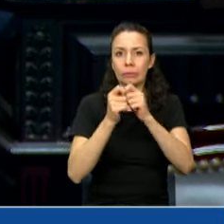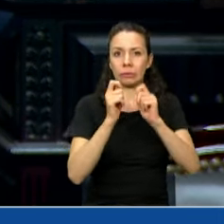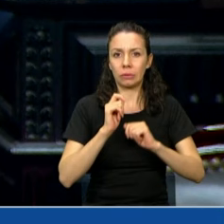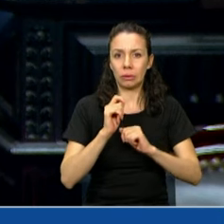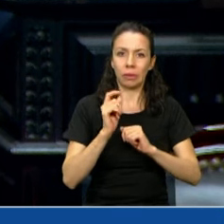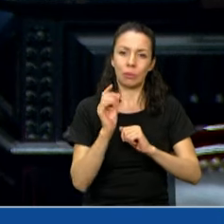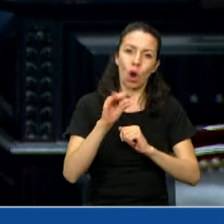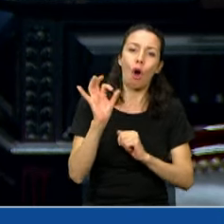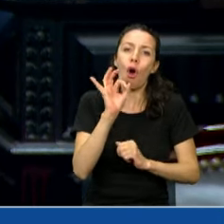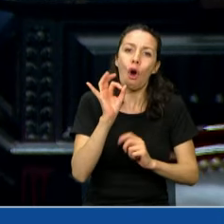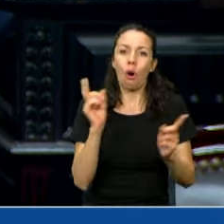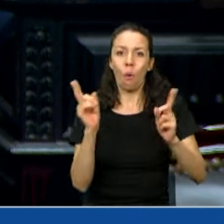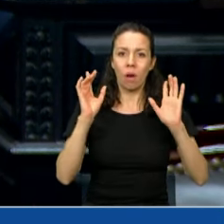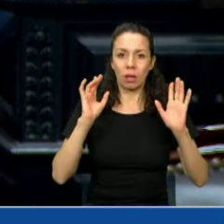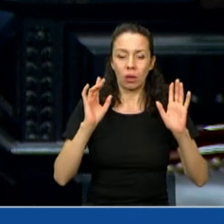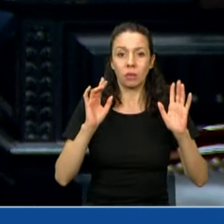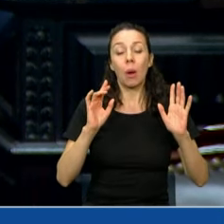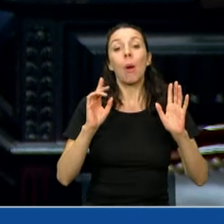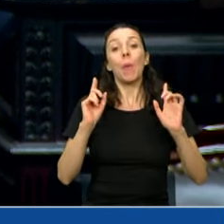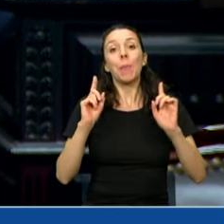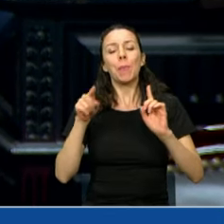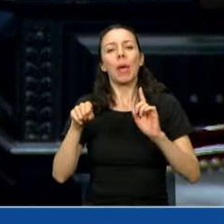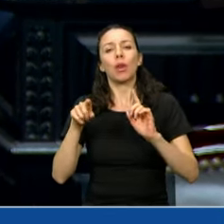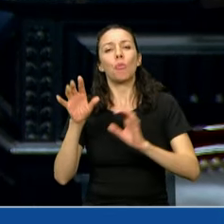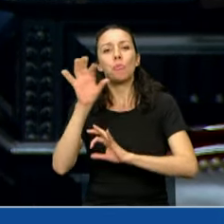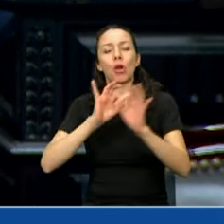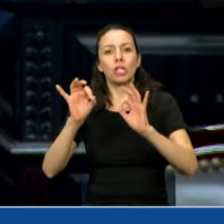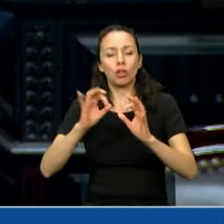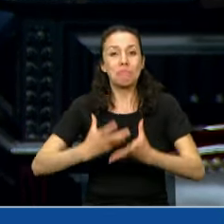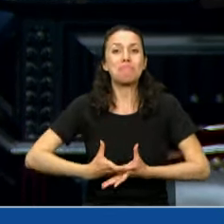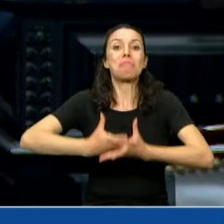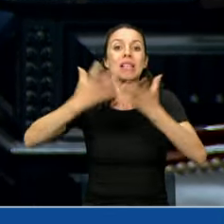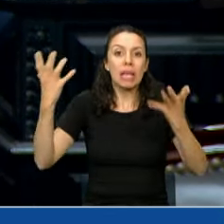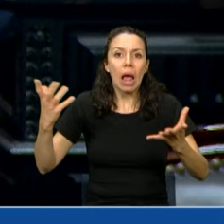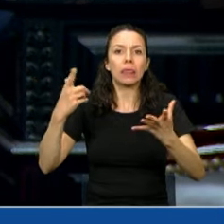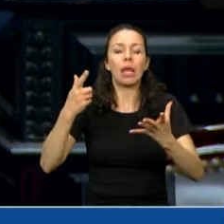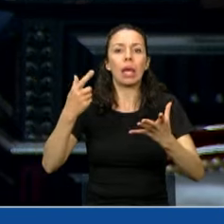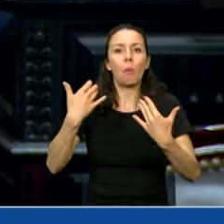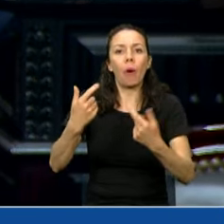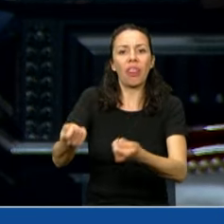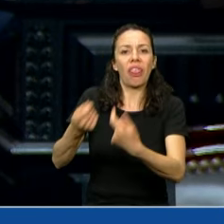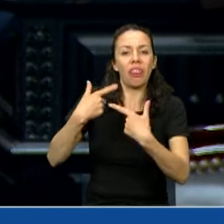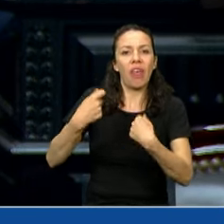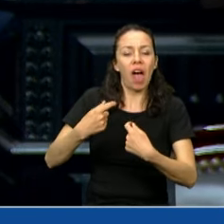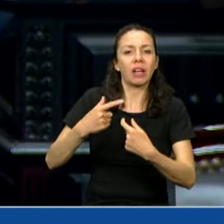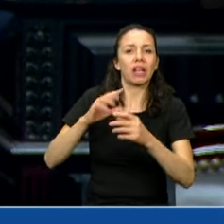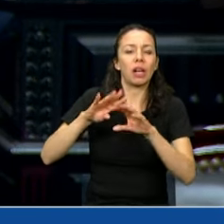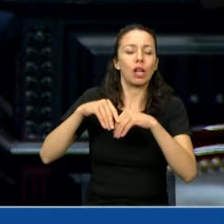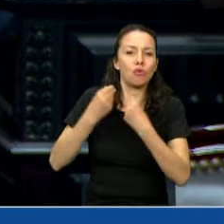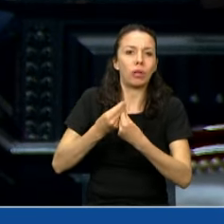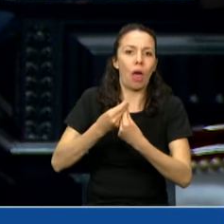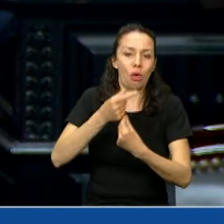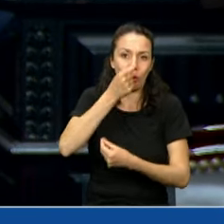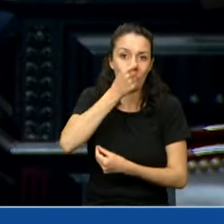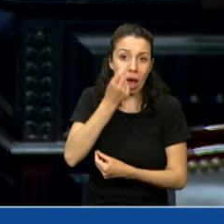escala que podrían dar resultados más rápidos y de esta manera poder aportar a esta transición